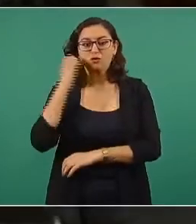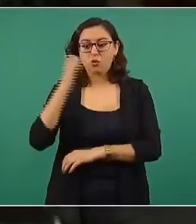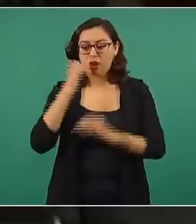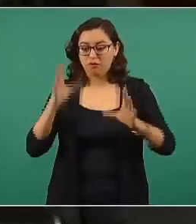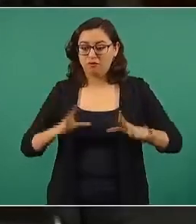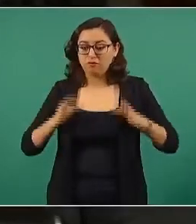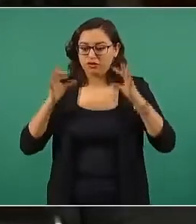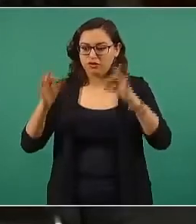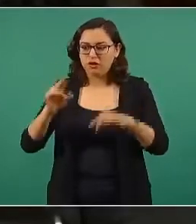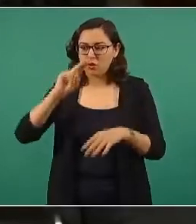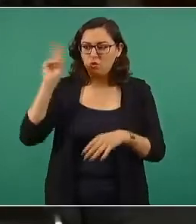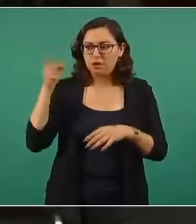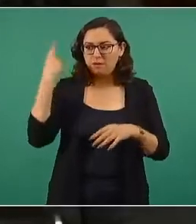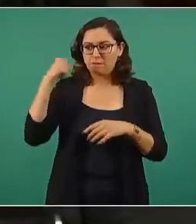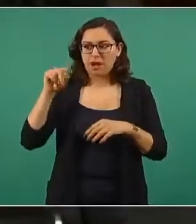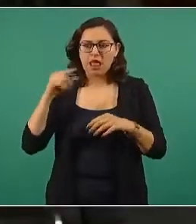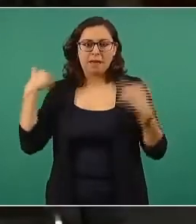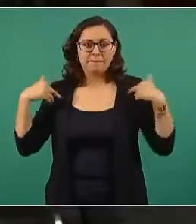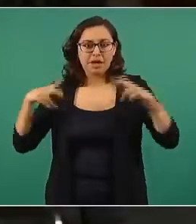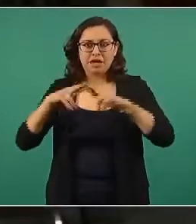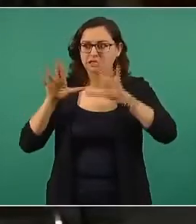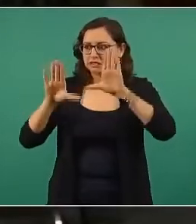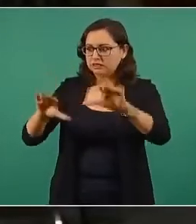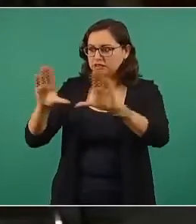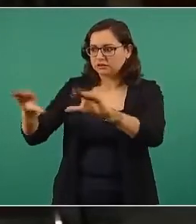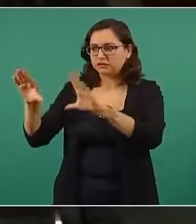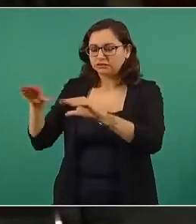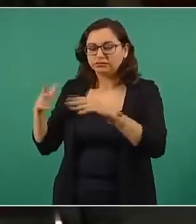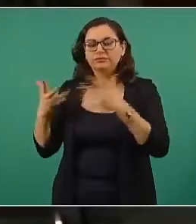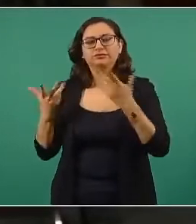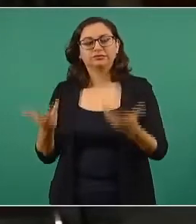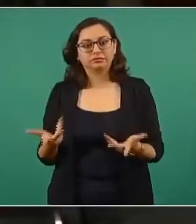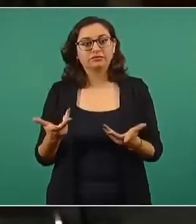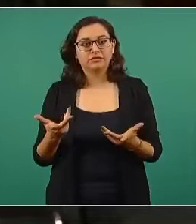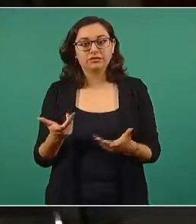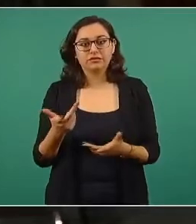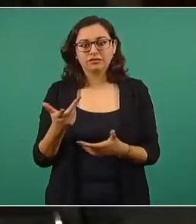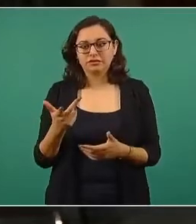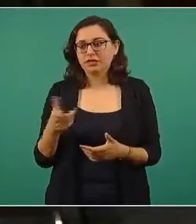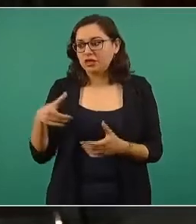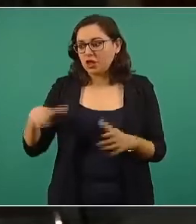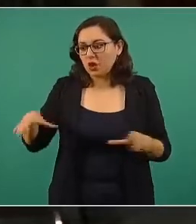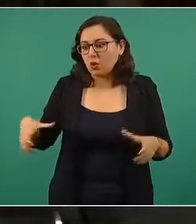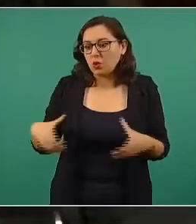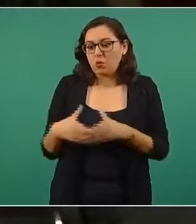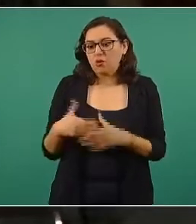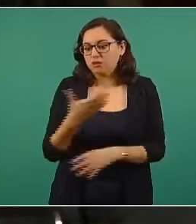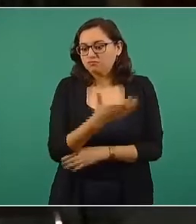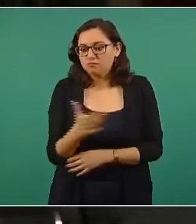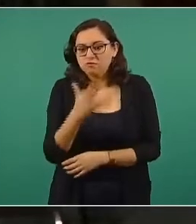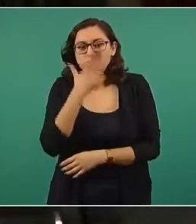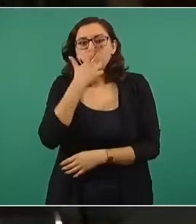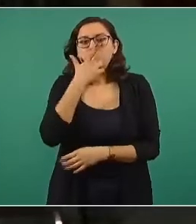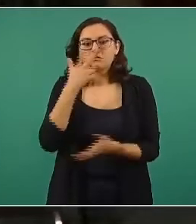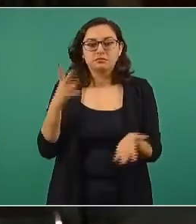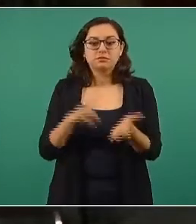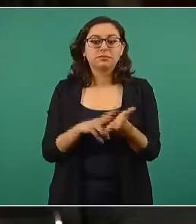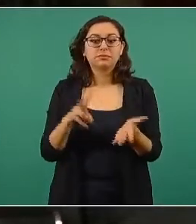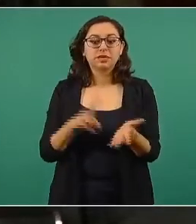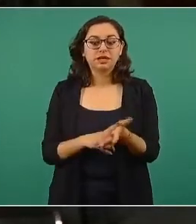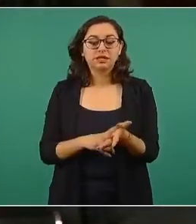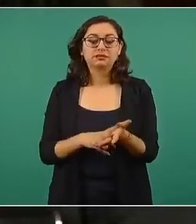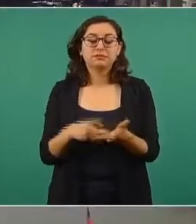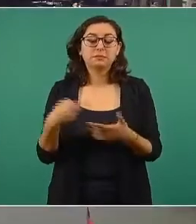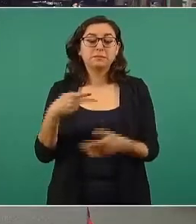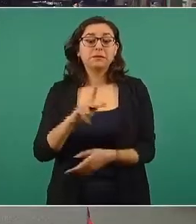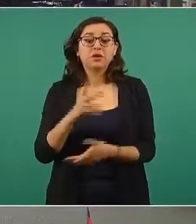creadas y también pues digamos que lo que significó para las comunidades campesinas de este país. Las normales rurales